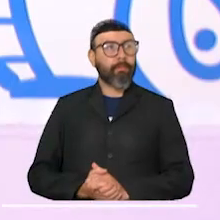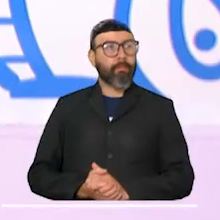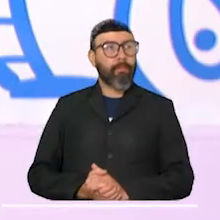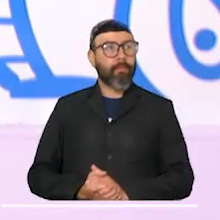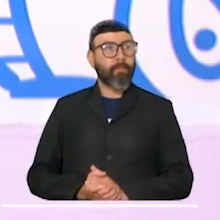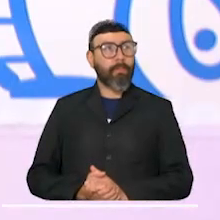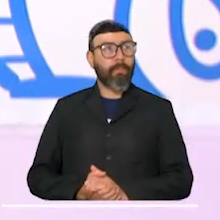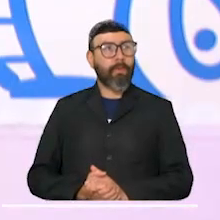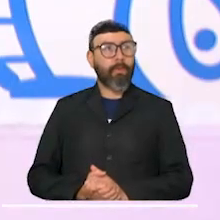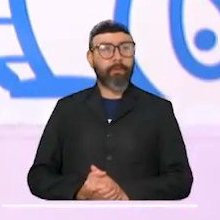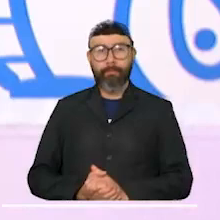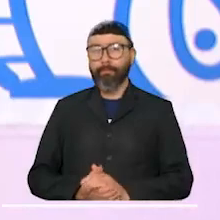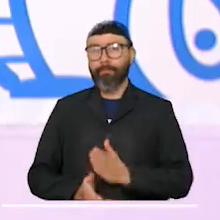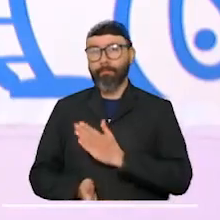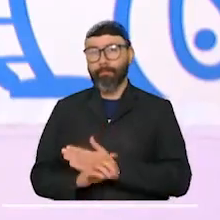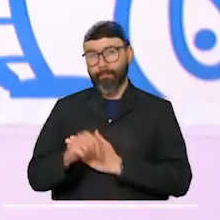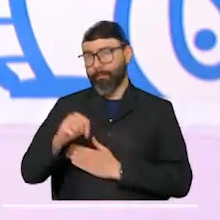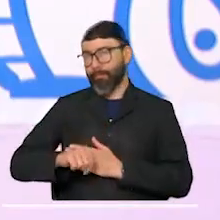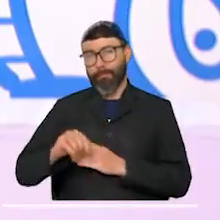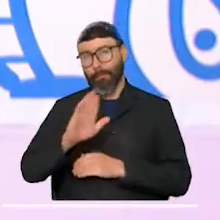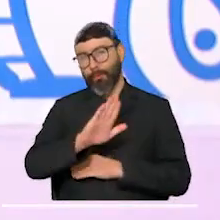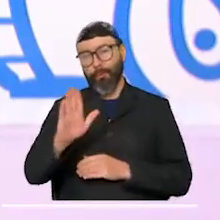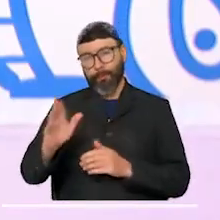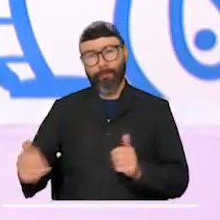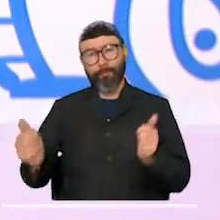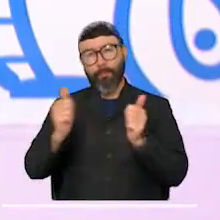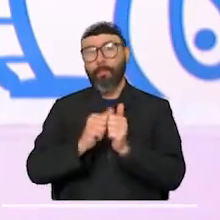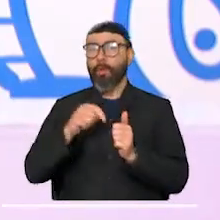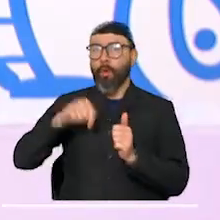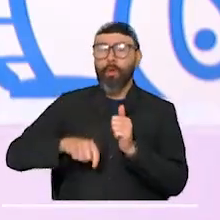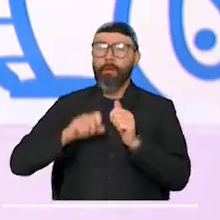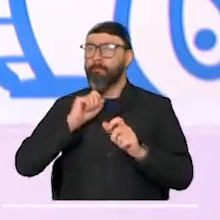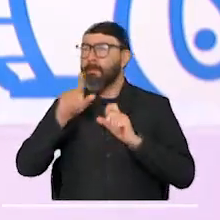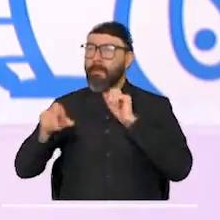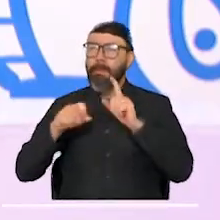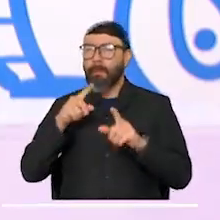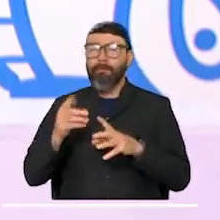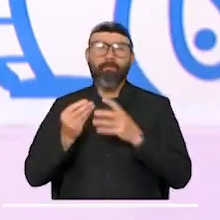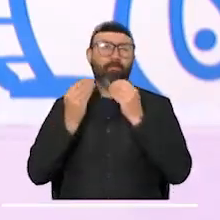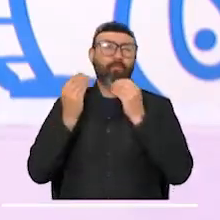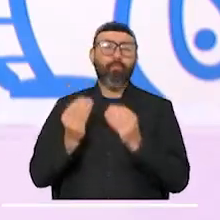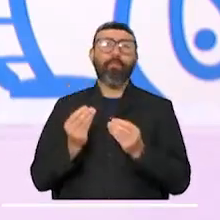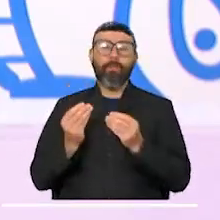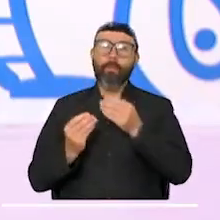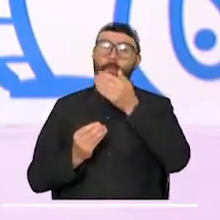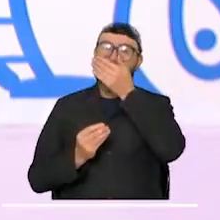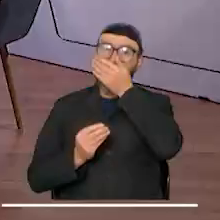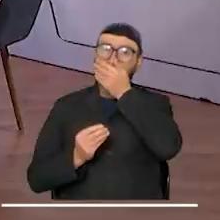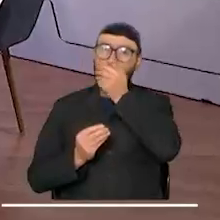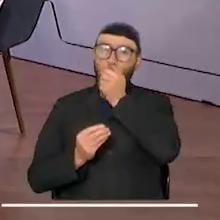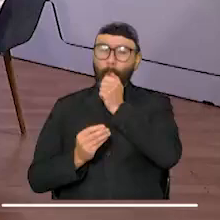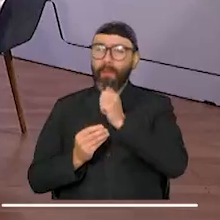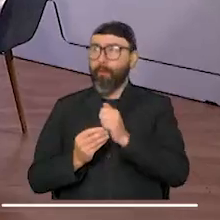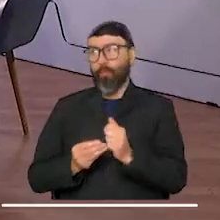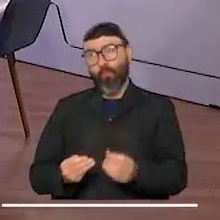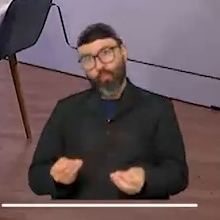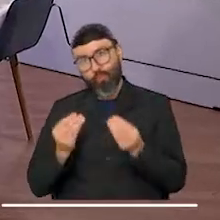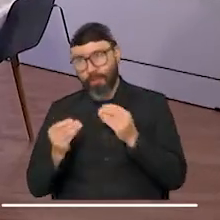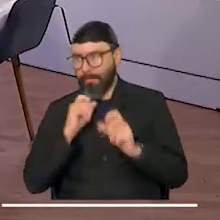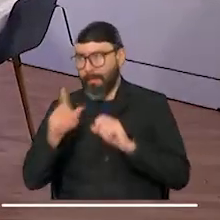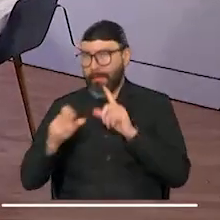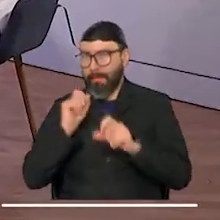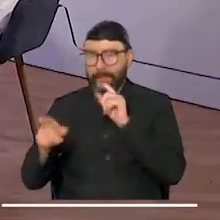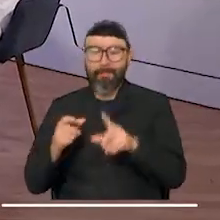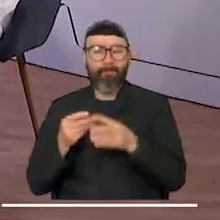mañana regresamos aquí con todos ustedes de verdad hoy las preguntas son muchísimas se alborotaron con decir así